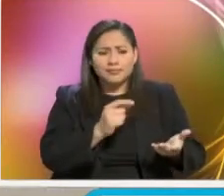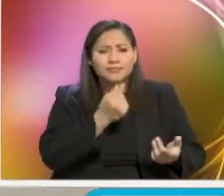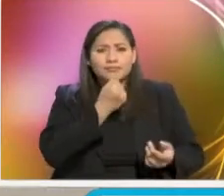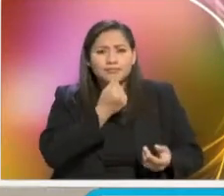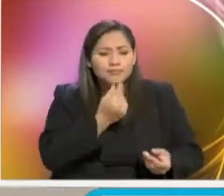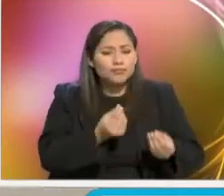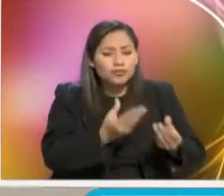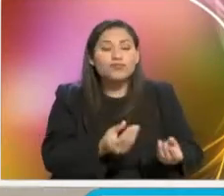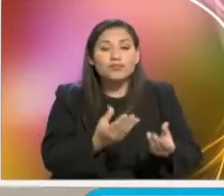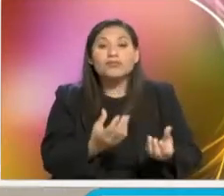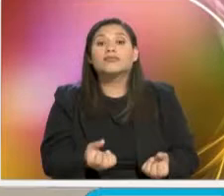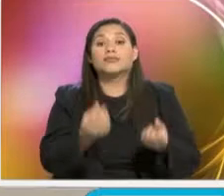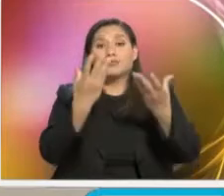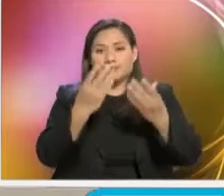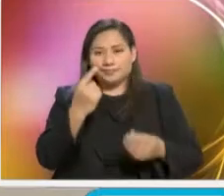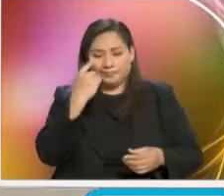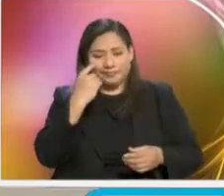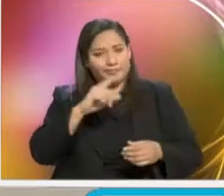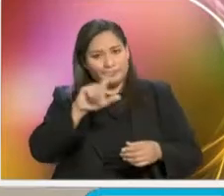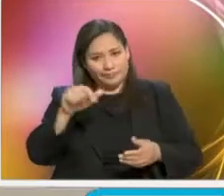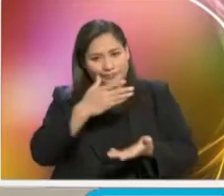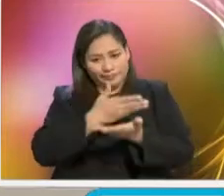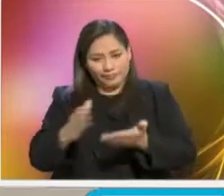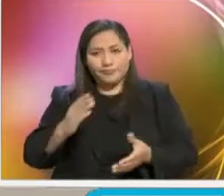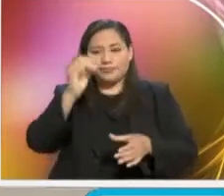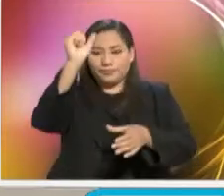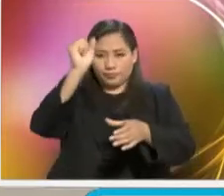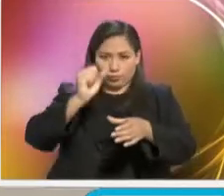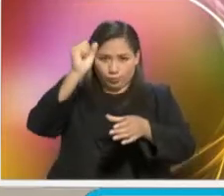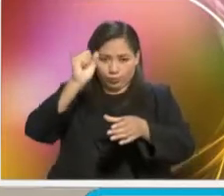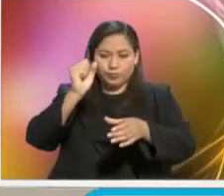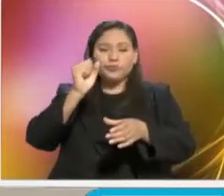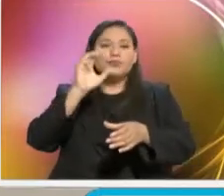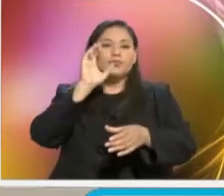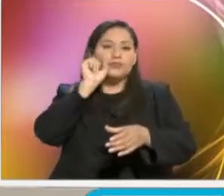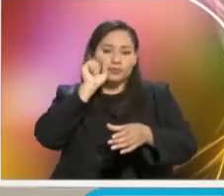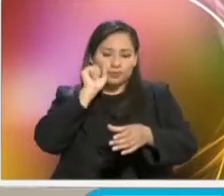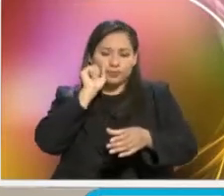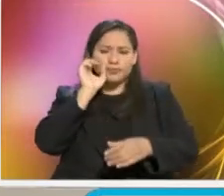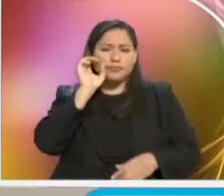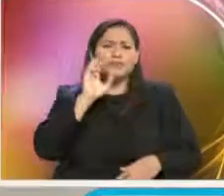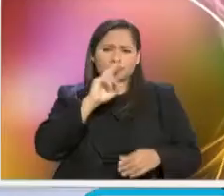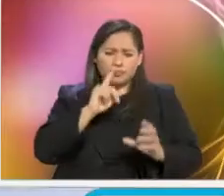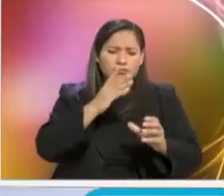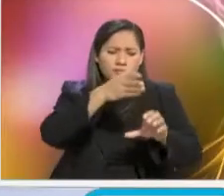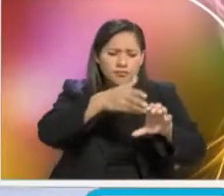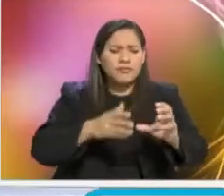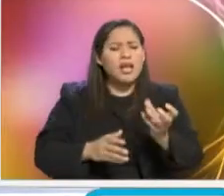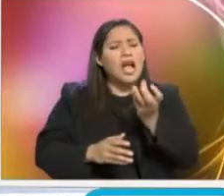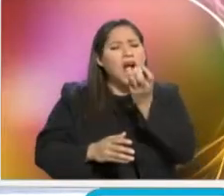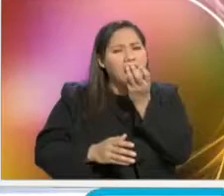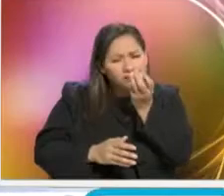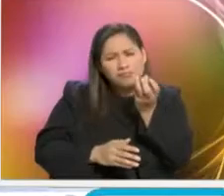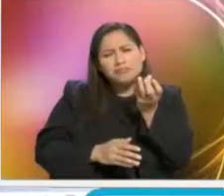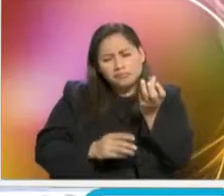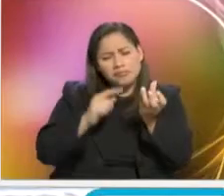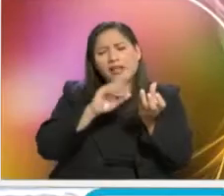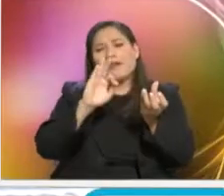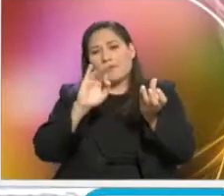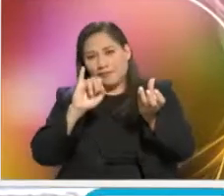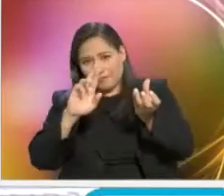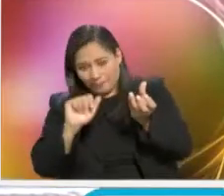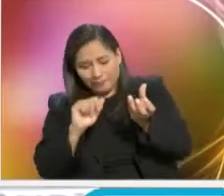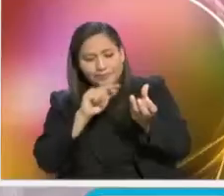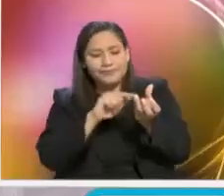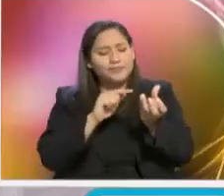pequeñitos? Sí. Ahora, seguimos con un jugo. Sería mejor consumir la naranja como tal, porque tiene fibra,